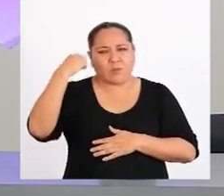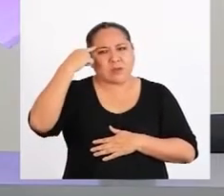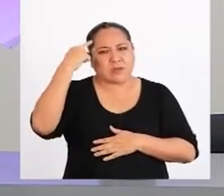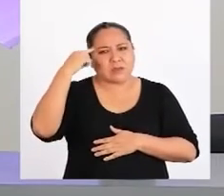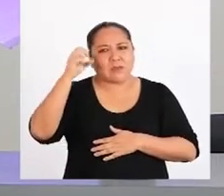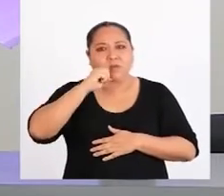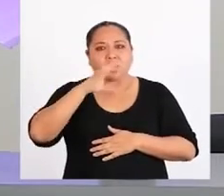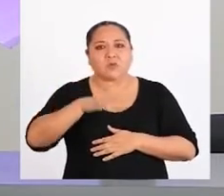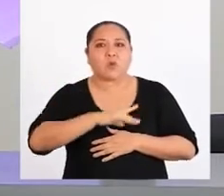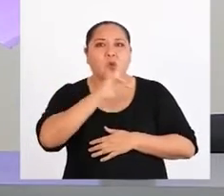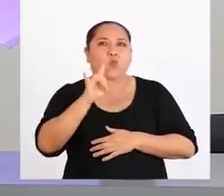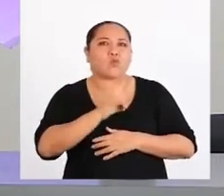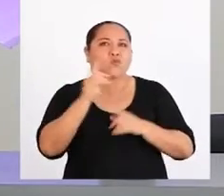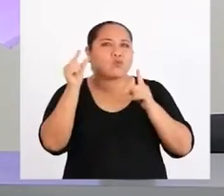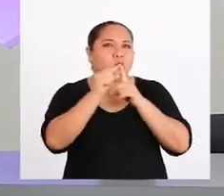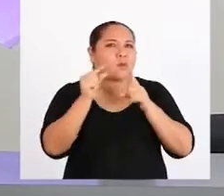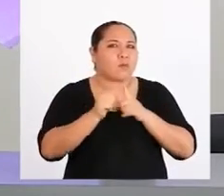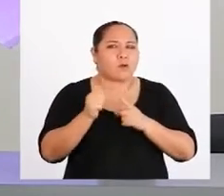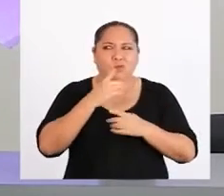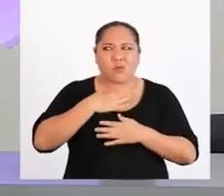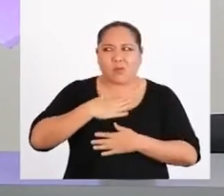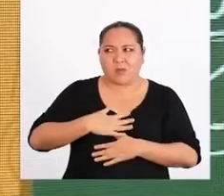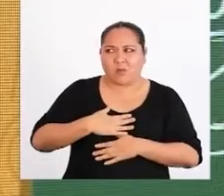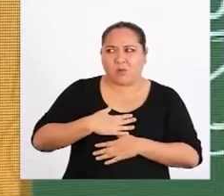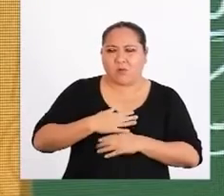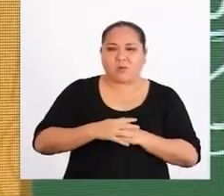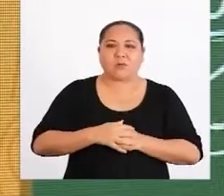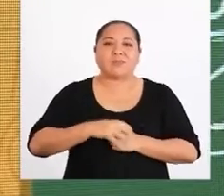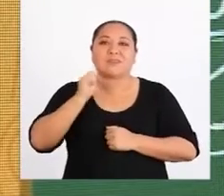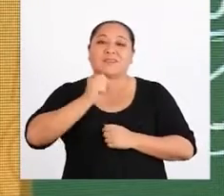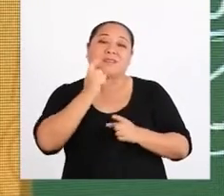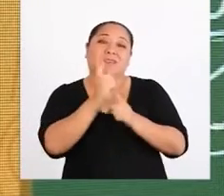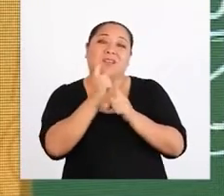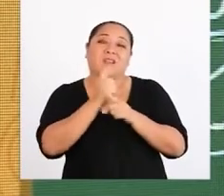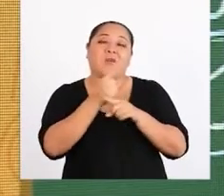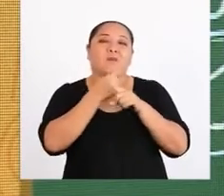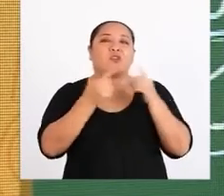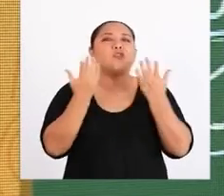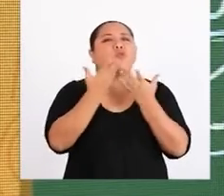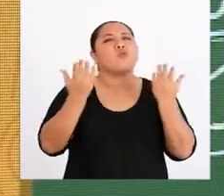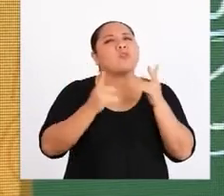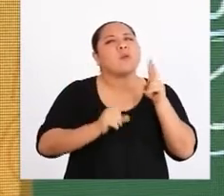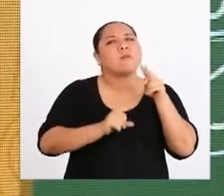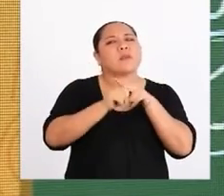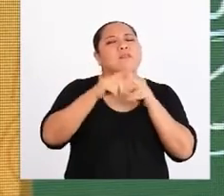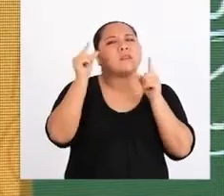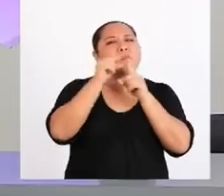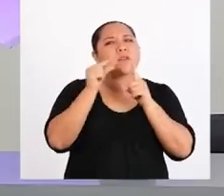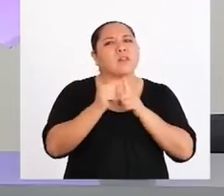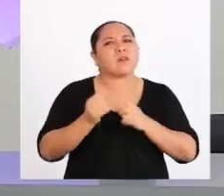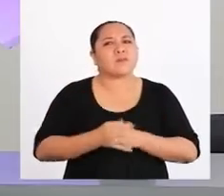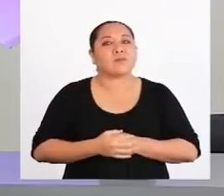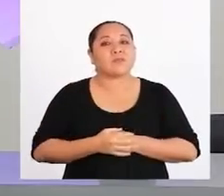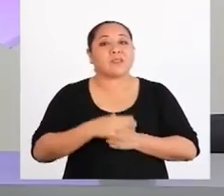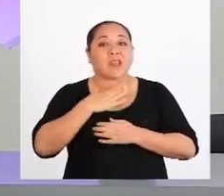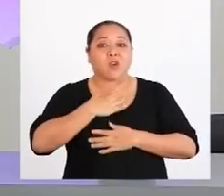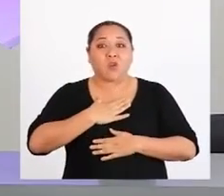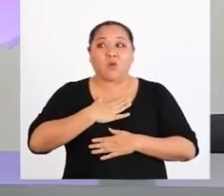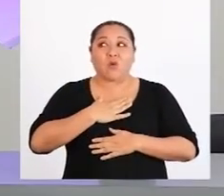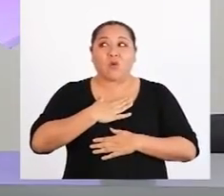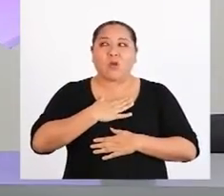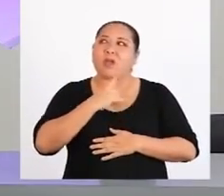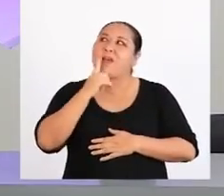que estábamos hablando del uso de la palabra, no del cuerpo. Claro, pero ¿de dónde sale la palabra? Del cuerpo.